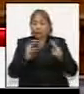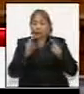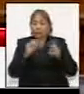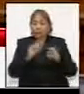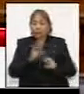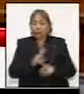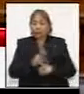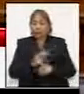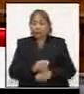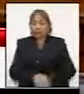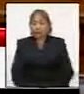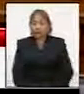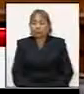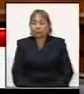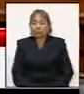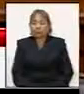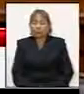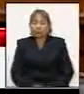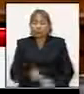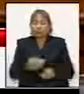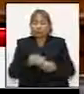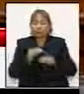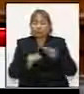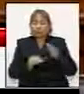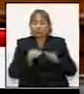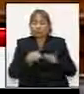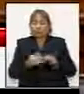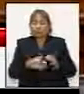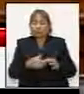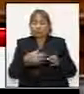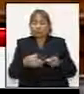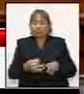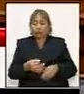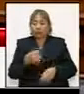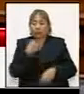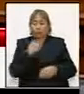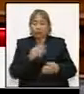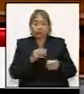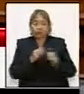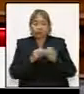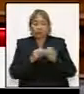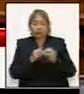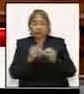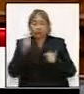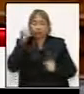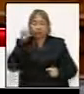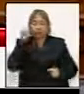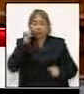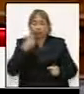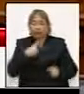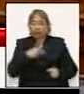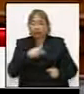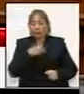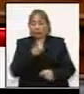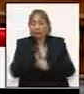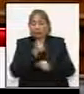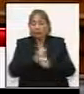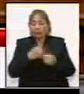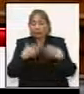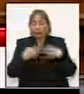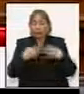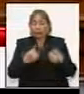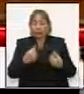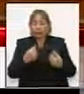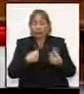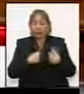delicado. Es un pequeño paso el que se está dando en realidad para reivindicar alguno de los derechos de nuestros trabajadores de salud. He tenido